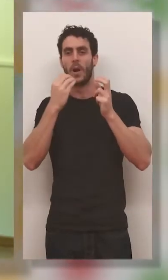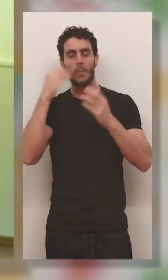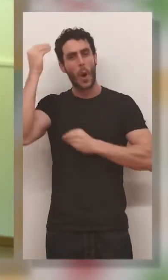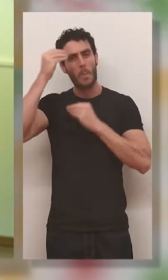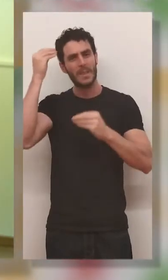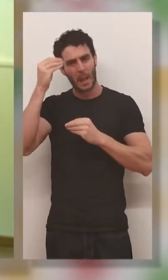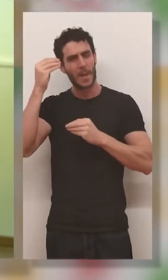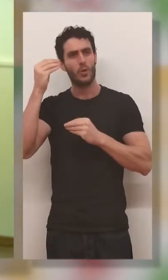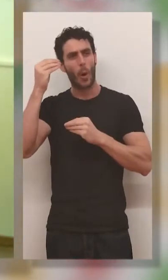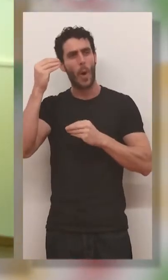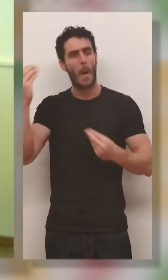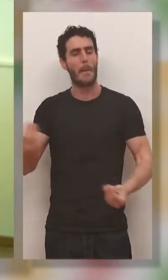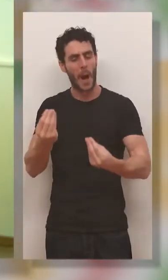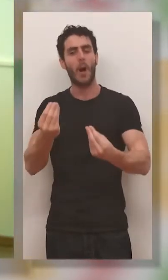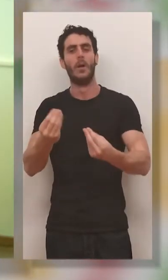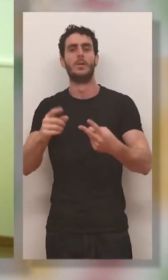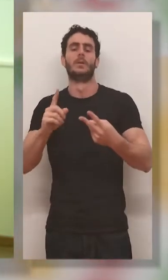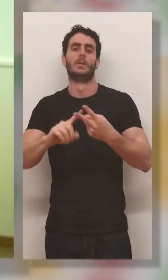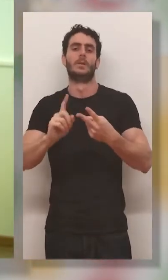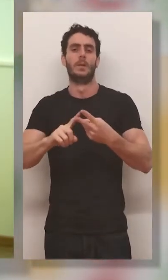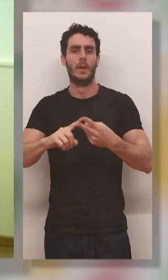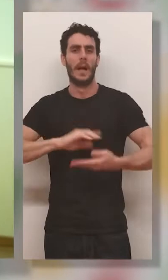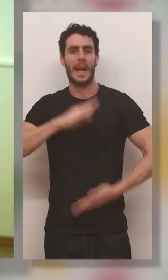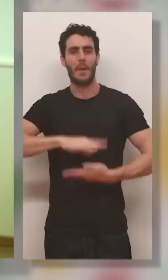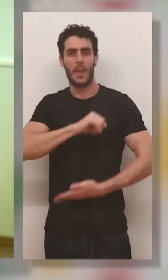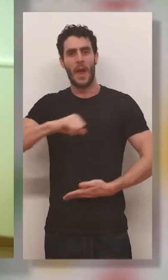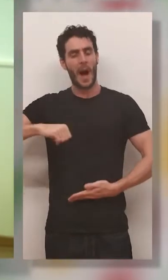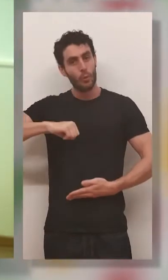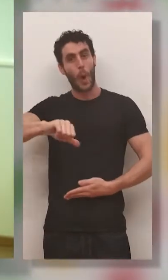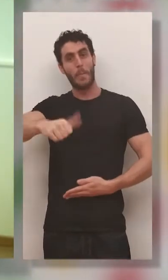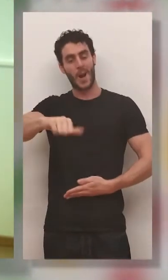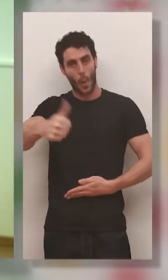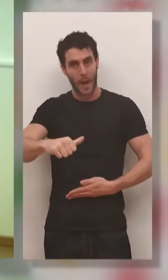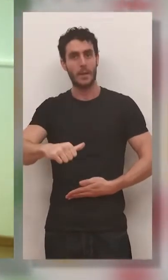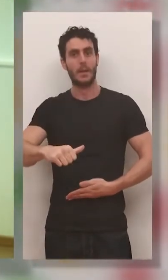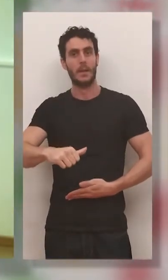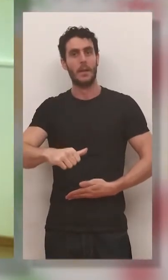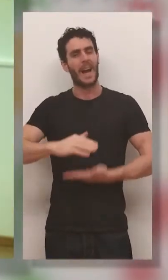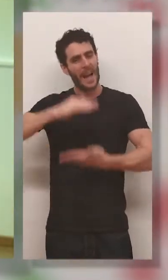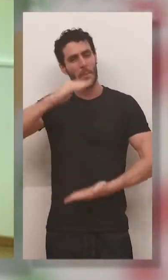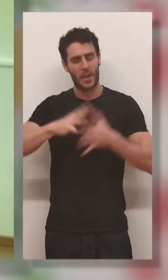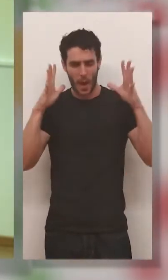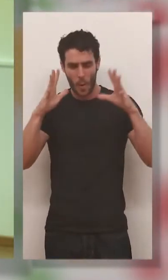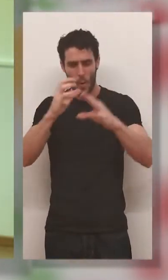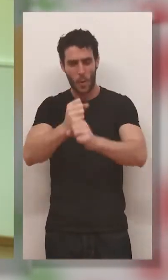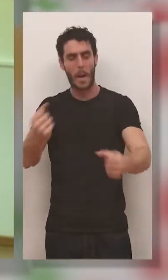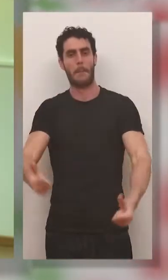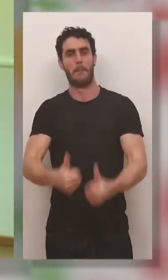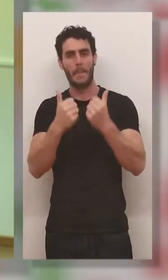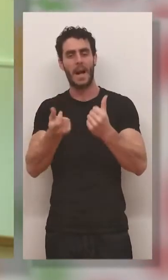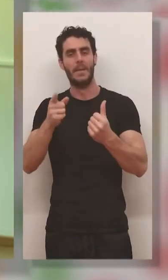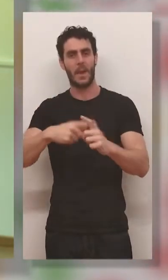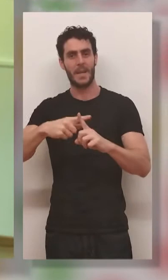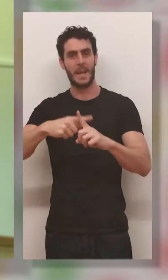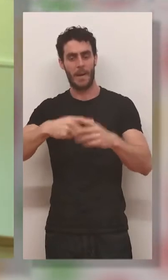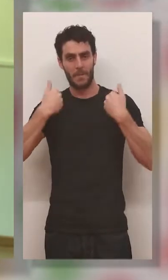por ejemplo, una capacidad de evaluarse, ¿no? Capacidad de concentración. Luego, a nivel físico, depende de